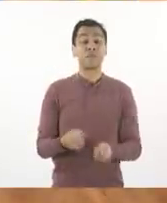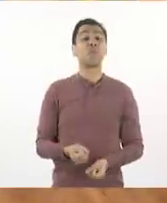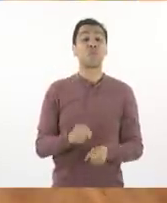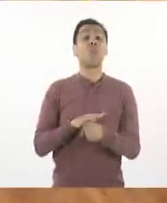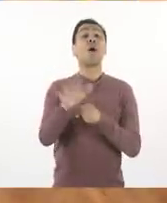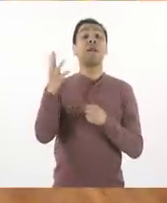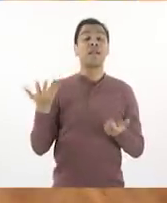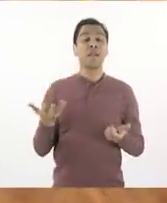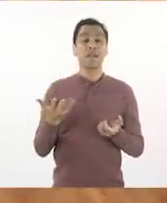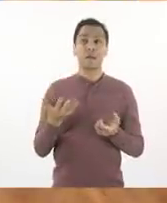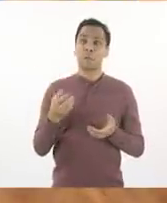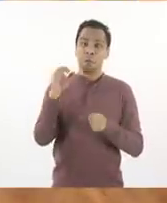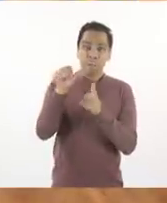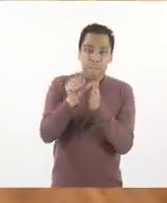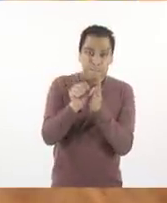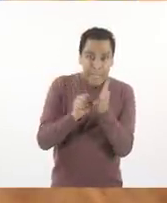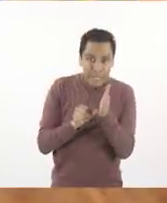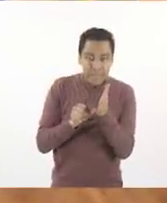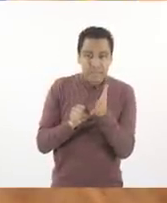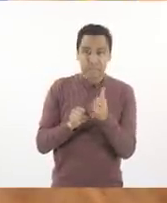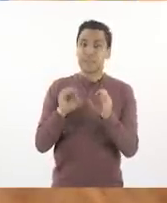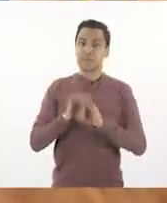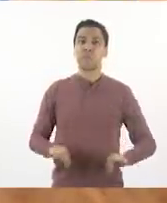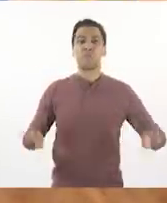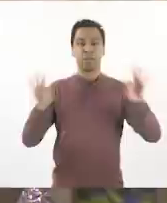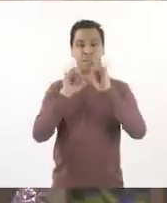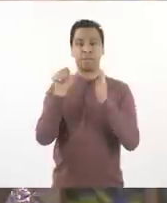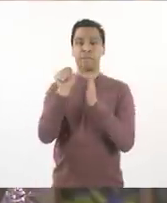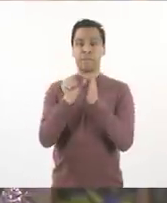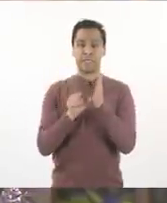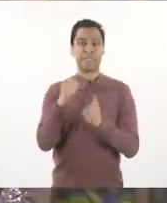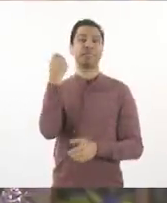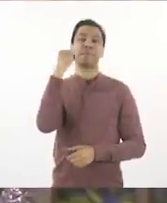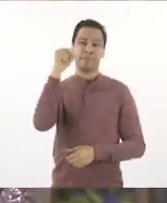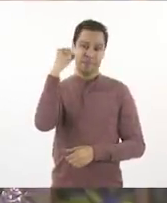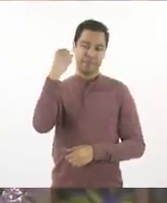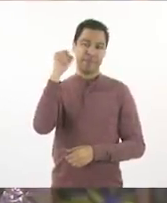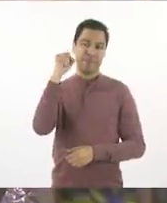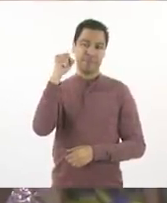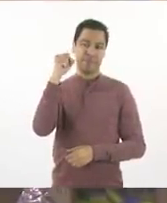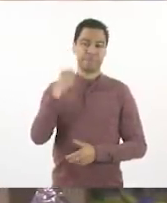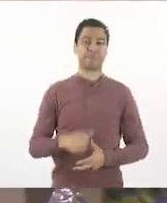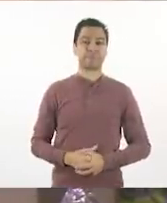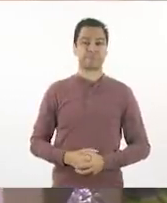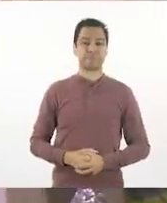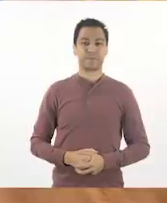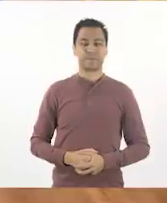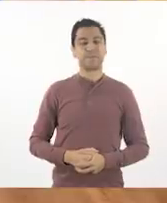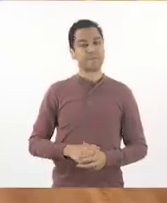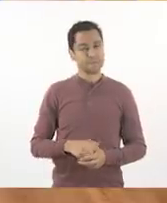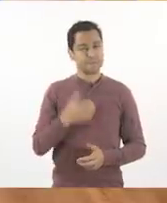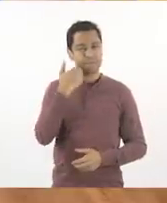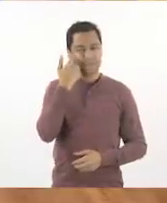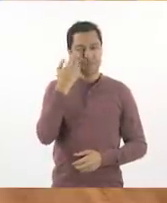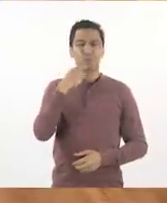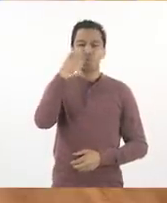muy importante. Estamos en el mes de septiembre. Muy bien, en el mes de septiembre. Pero quiero que tú me